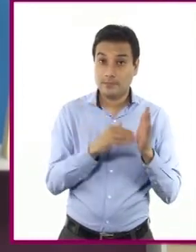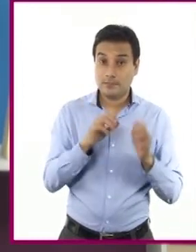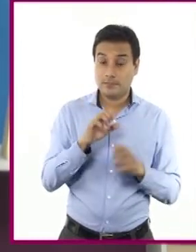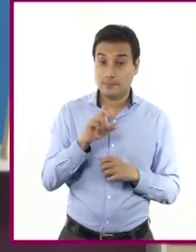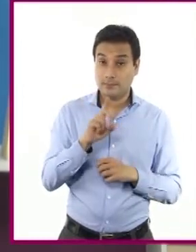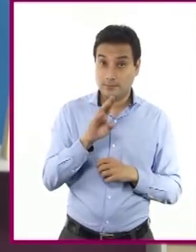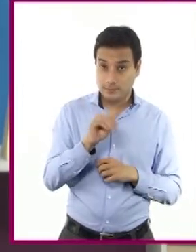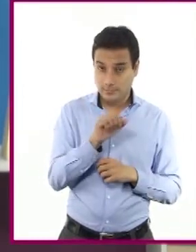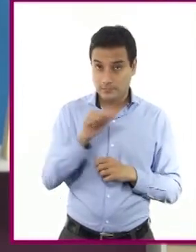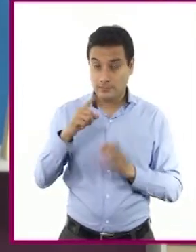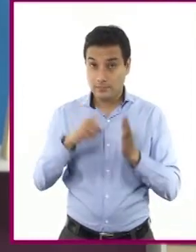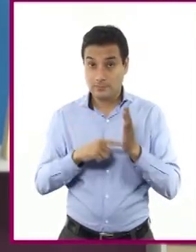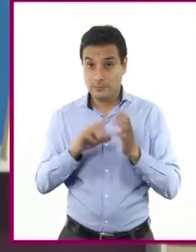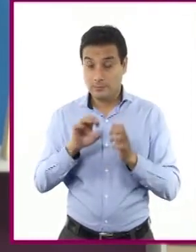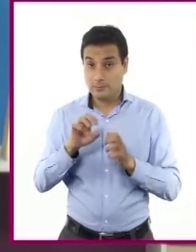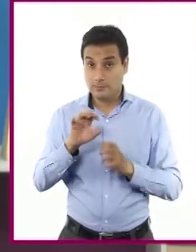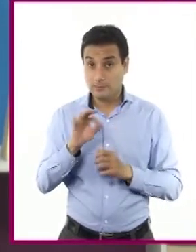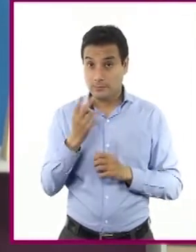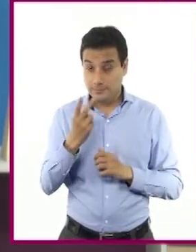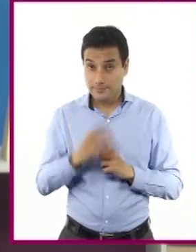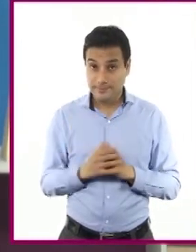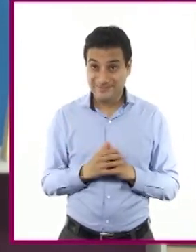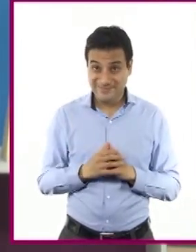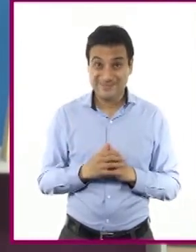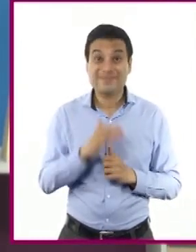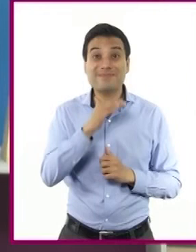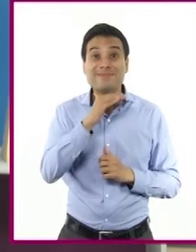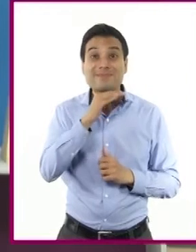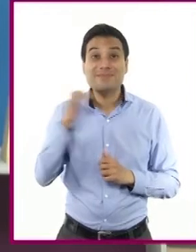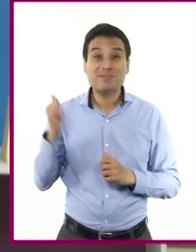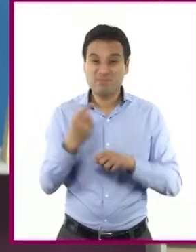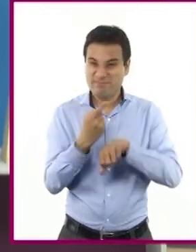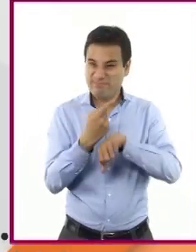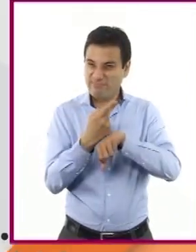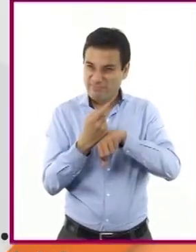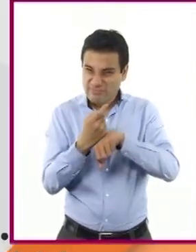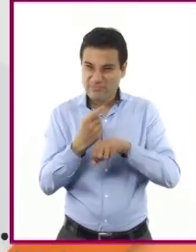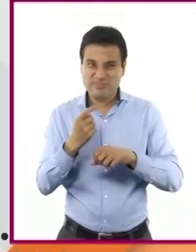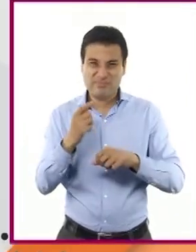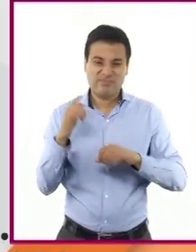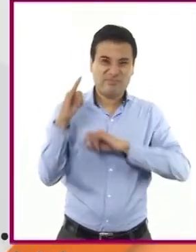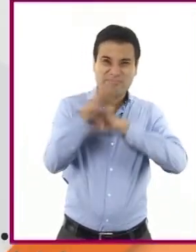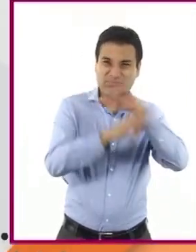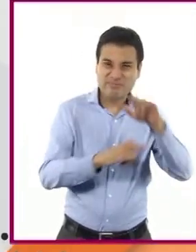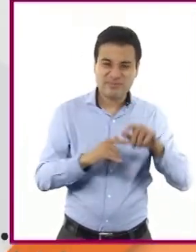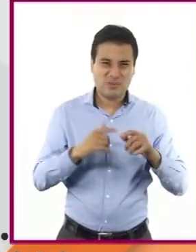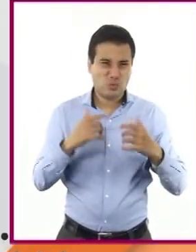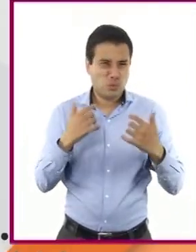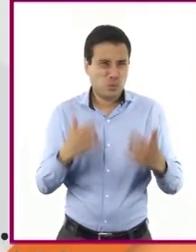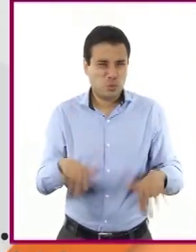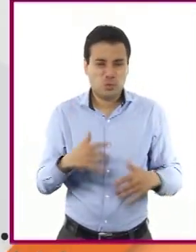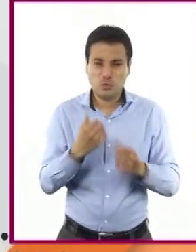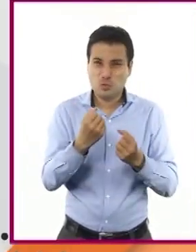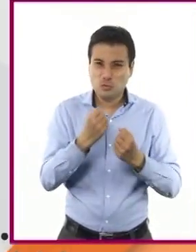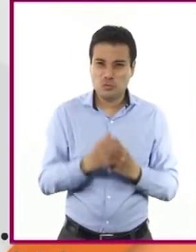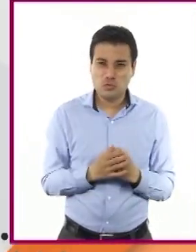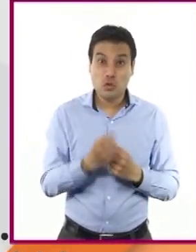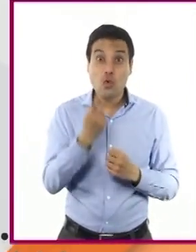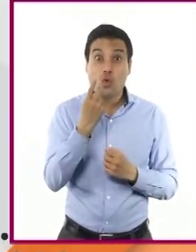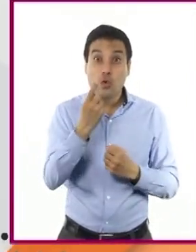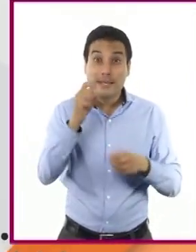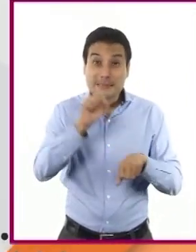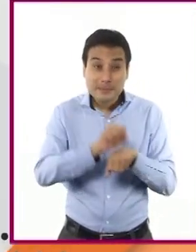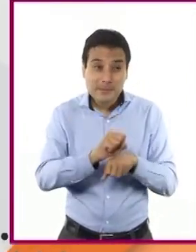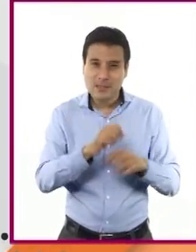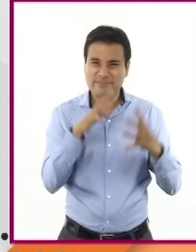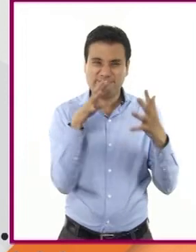y 1942, la maquinaria de guerra alemana parecía imparable. En tan solo unas semanas habían destruido al ejército